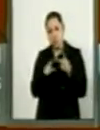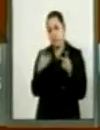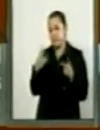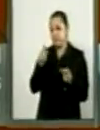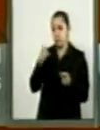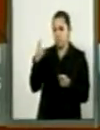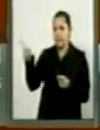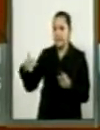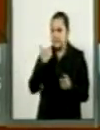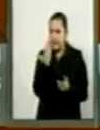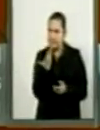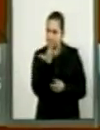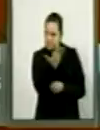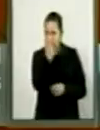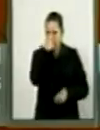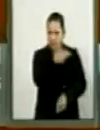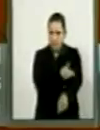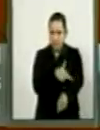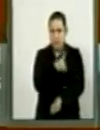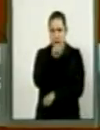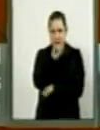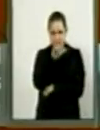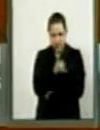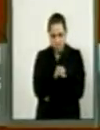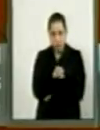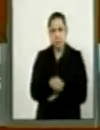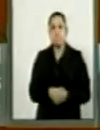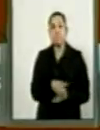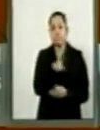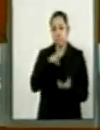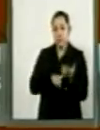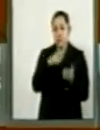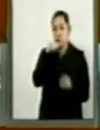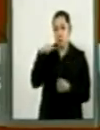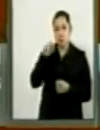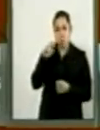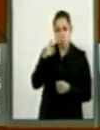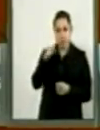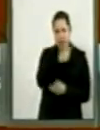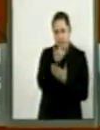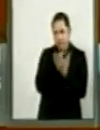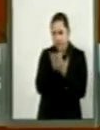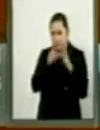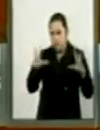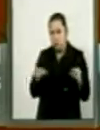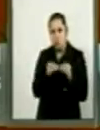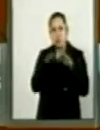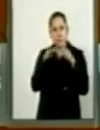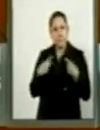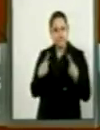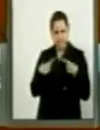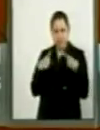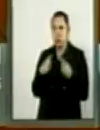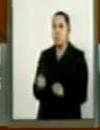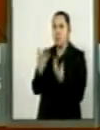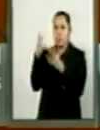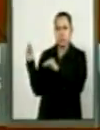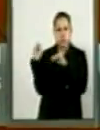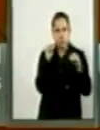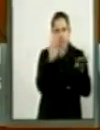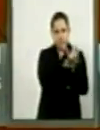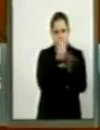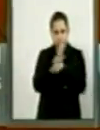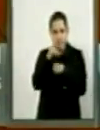el Observatorio sobre el Desplazamiento Interno del Consejo Noruego de Refugiados, a nivel mundial se calcula que en 2015